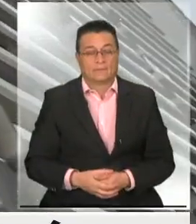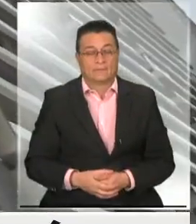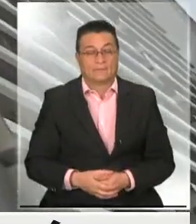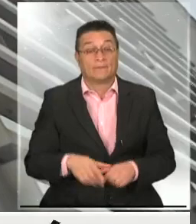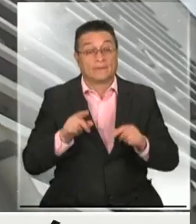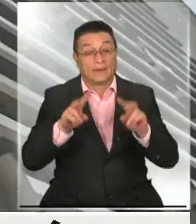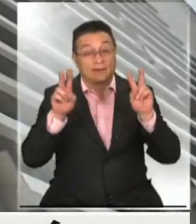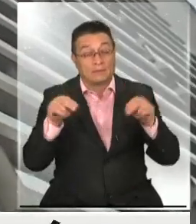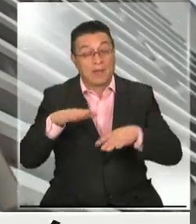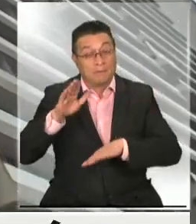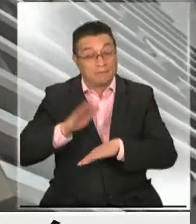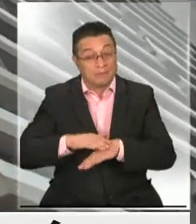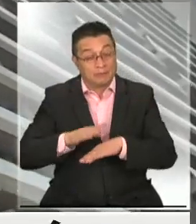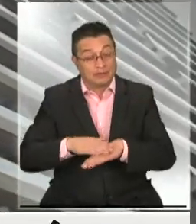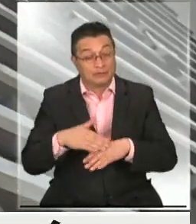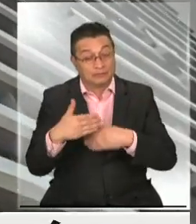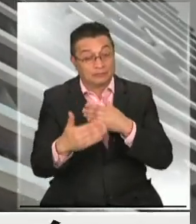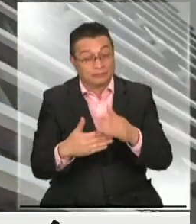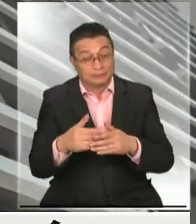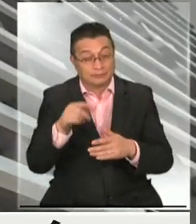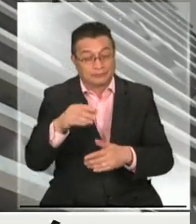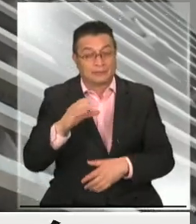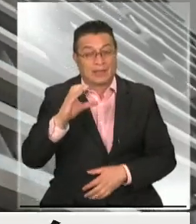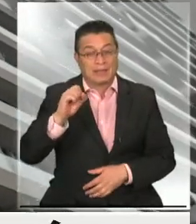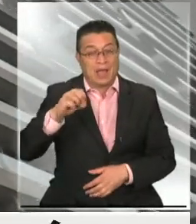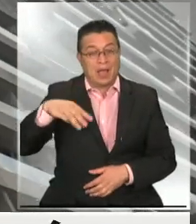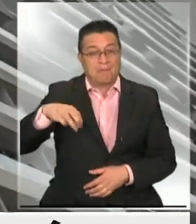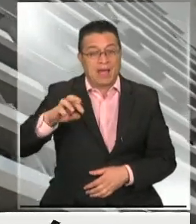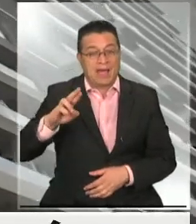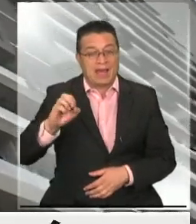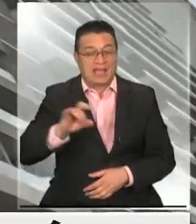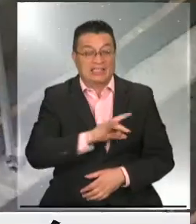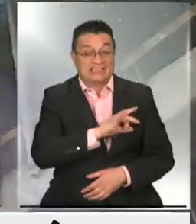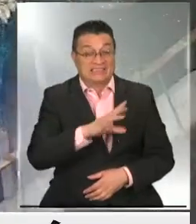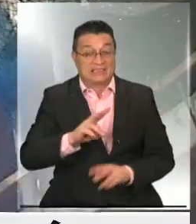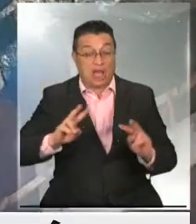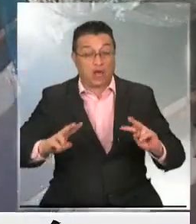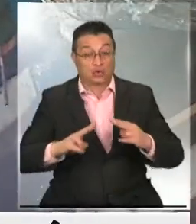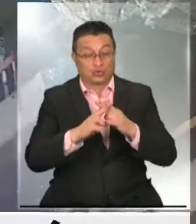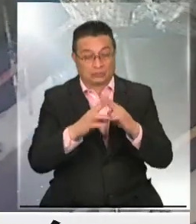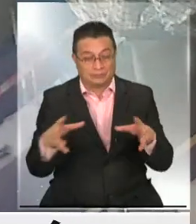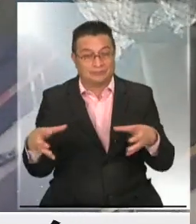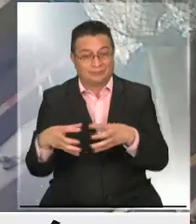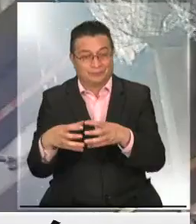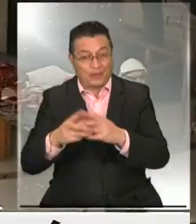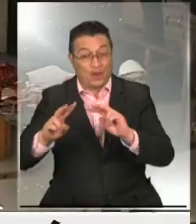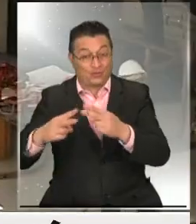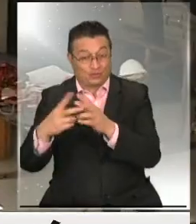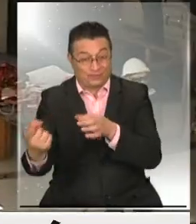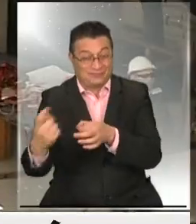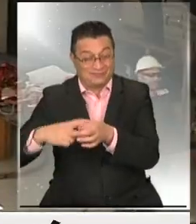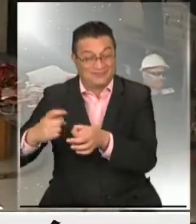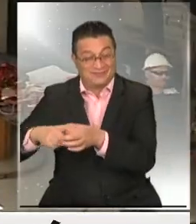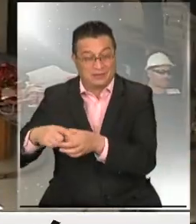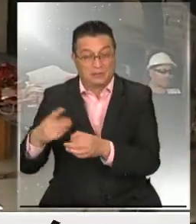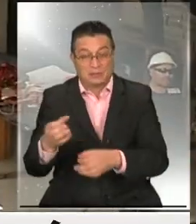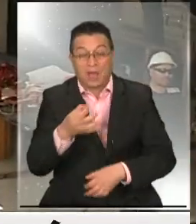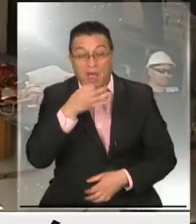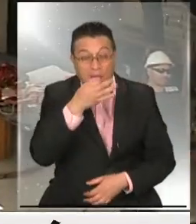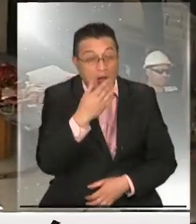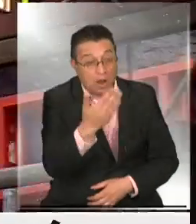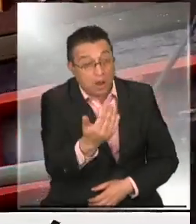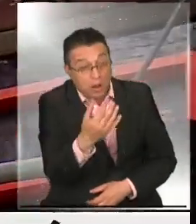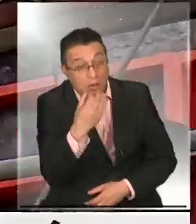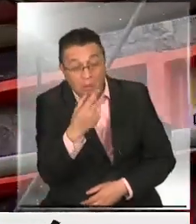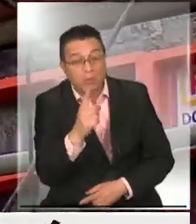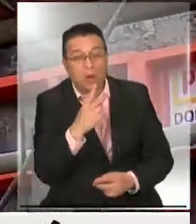Respecto a los permisos ejecutados, desde la Cámara Chilena de la Construcción, organismo que agrupa al gremio de las constructoras, no accedieron a abordar junto a